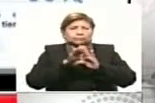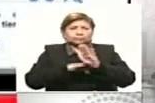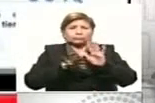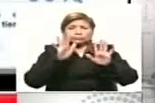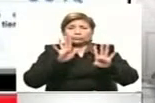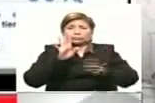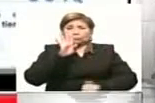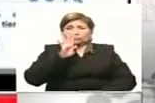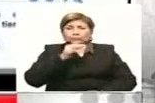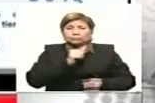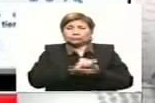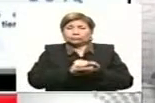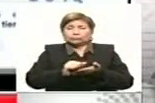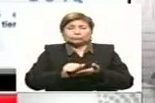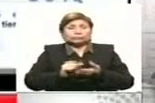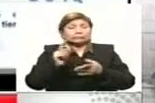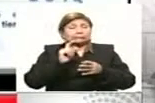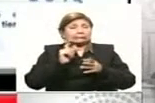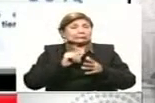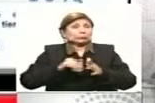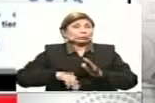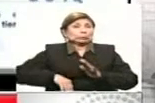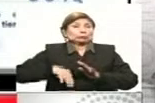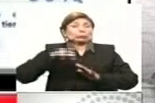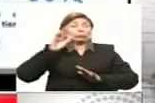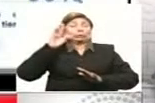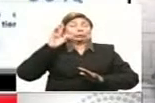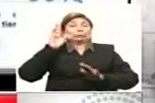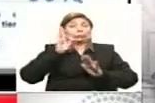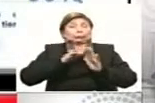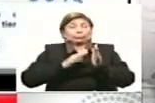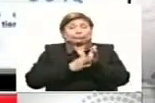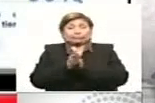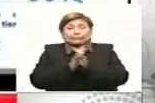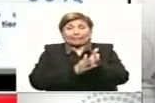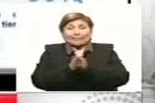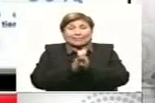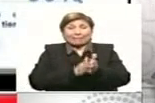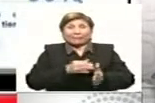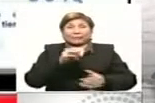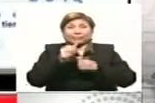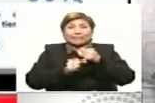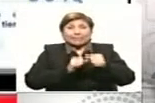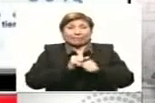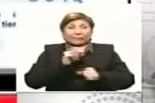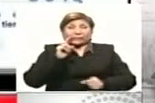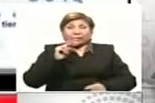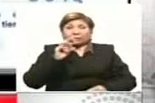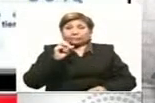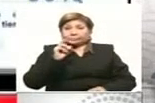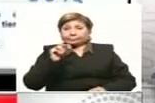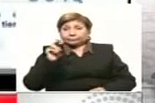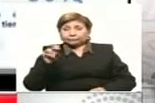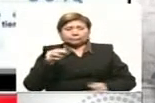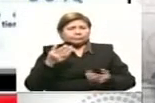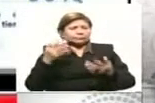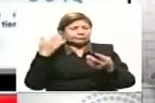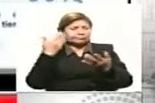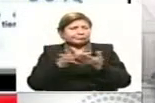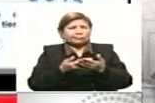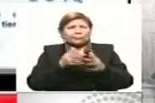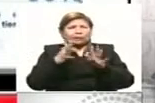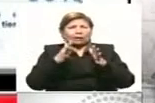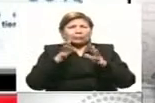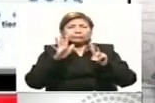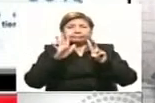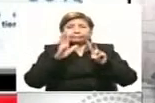es muy alto. Tenemos que empezar a tener metas ambiciosas para el 2022 y por lo menos llegar al 70%